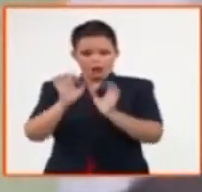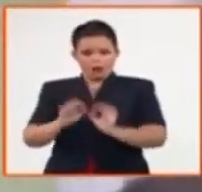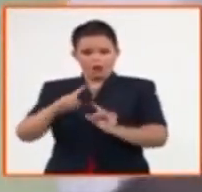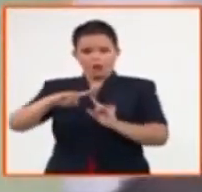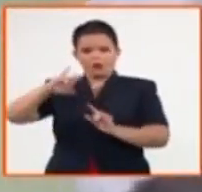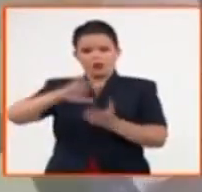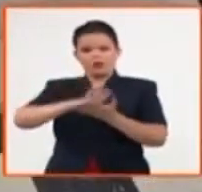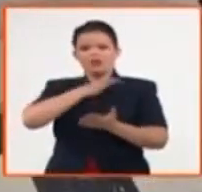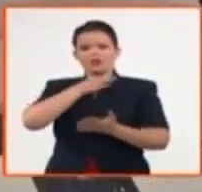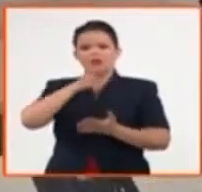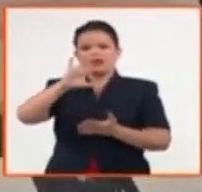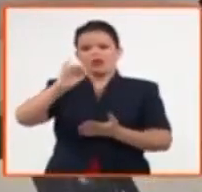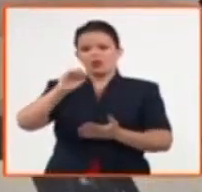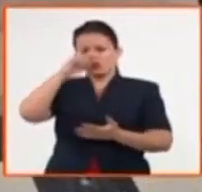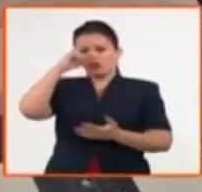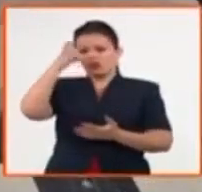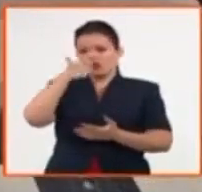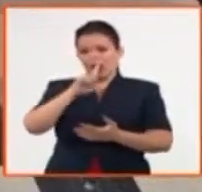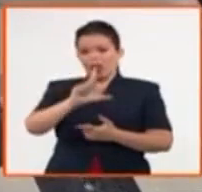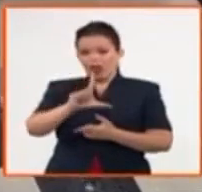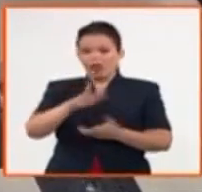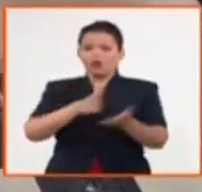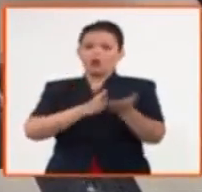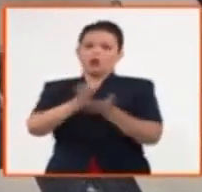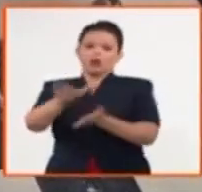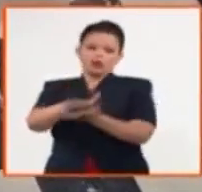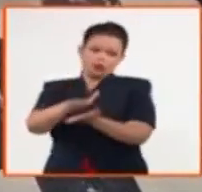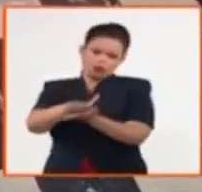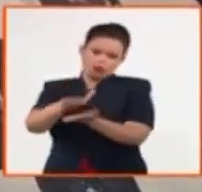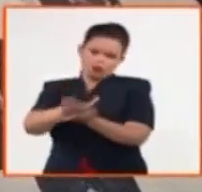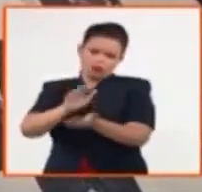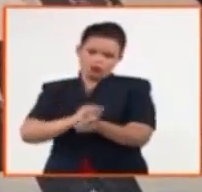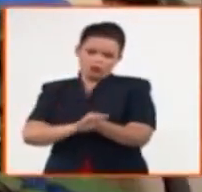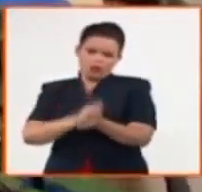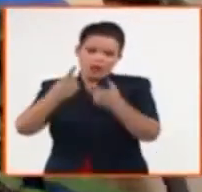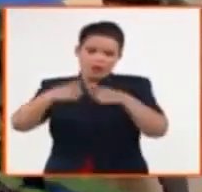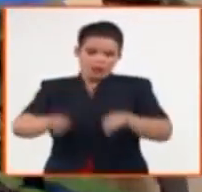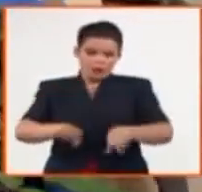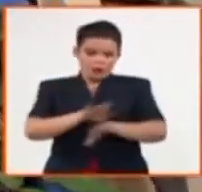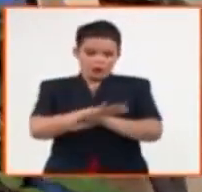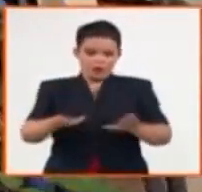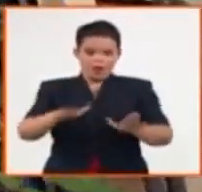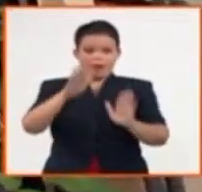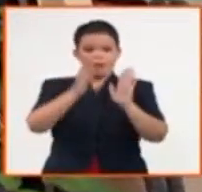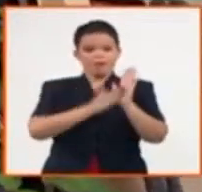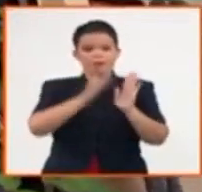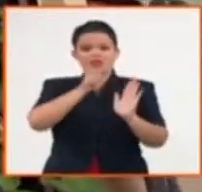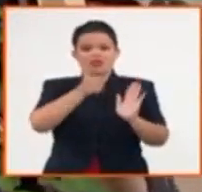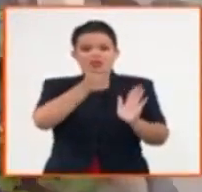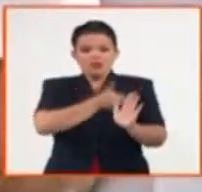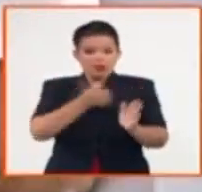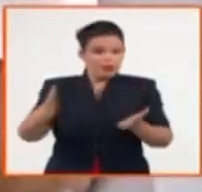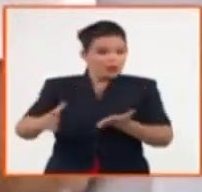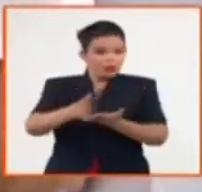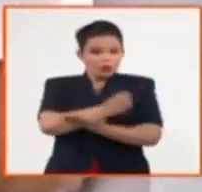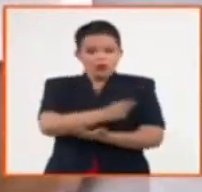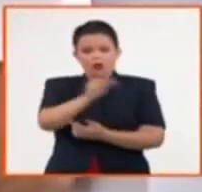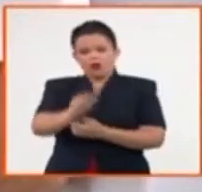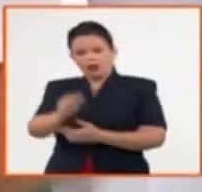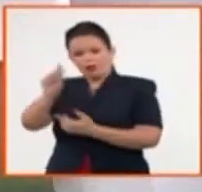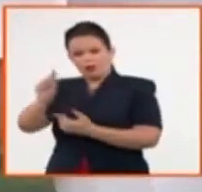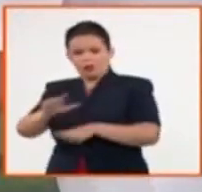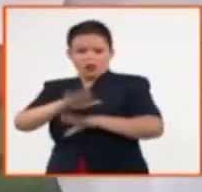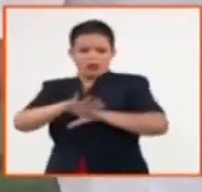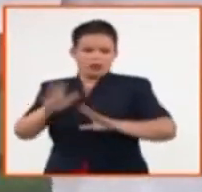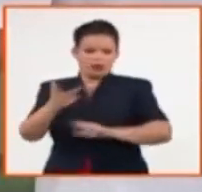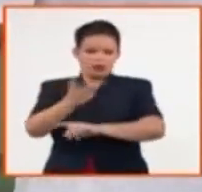vacunación. Pero antes de finalizar diciembre, todas las personas de esta central provincia deben haber concluido su inmunización,